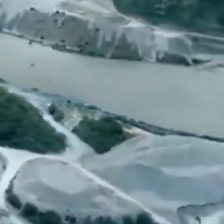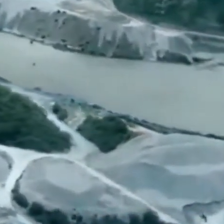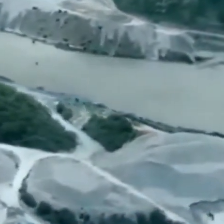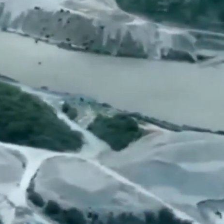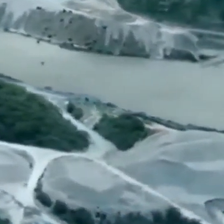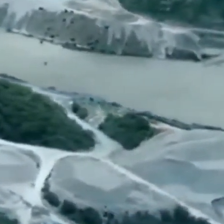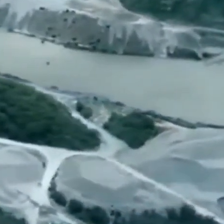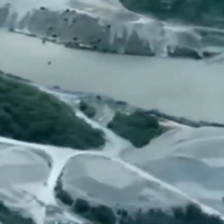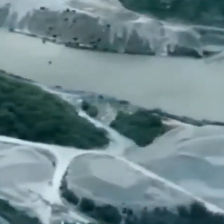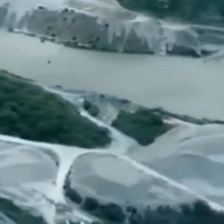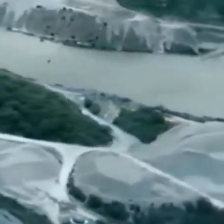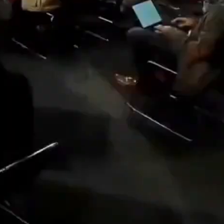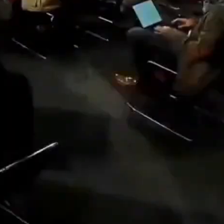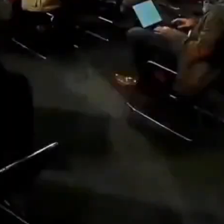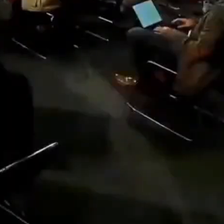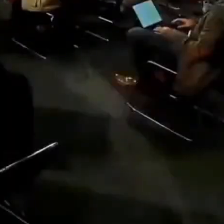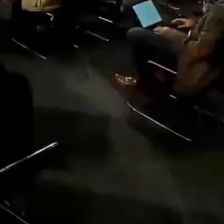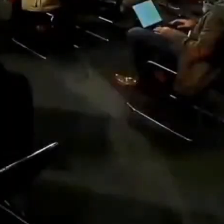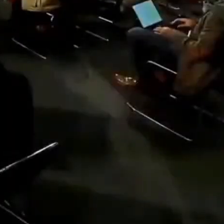es crédito,